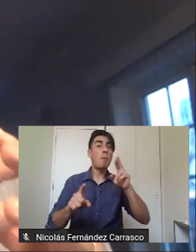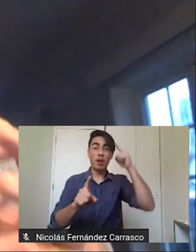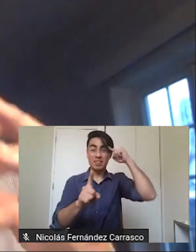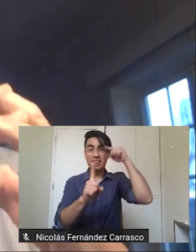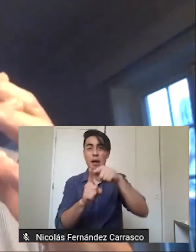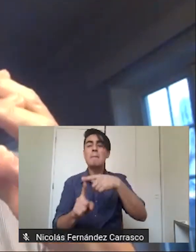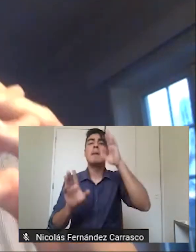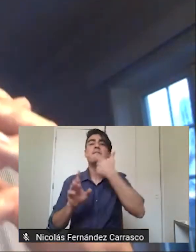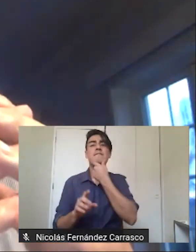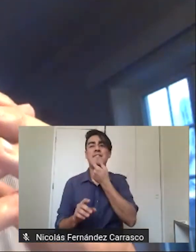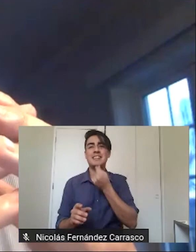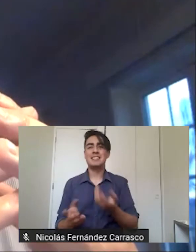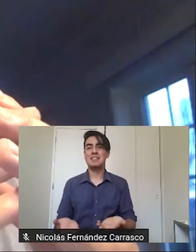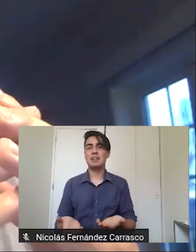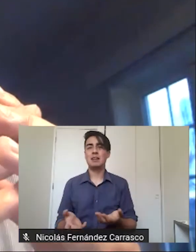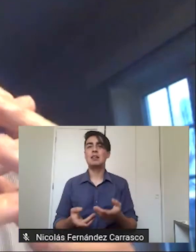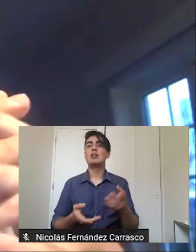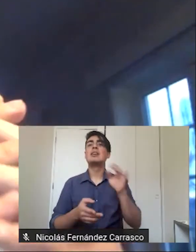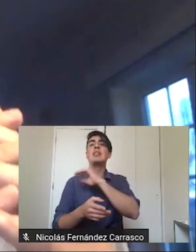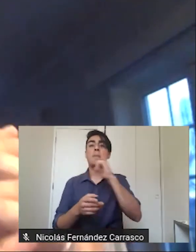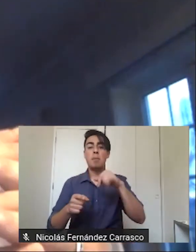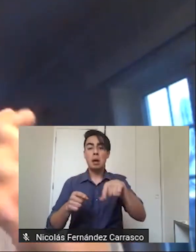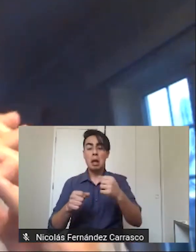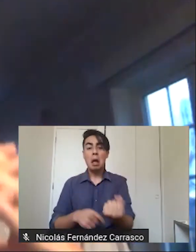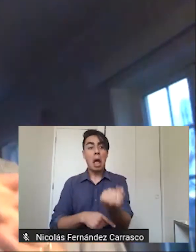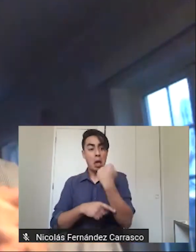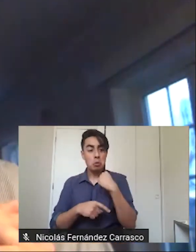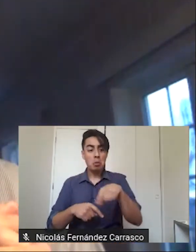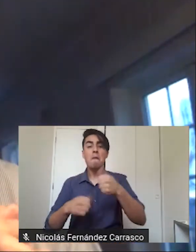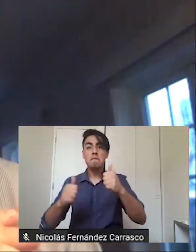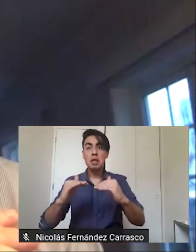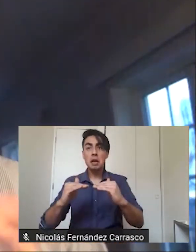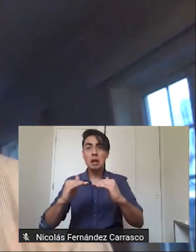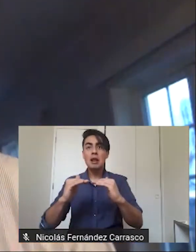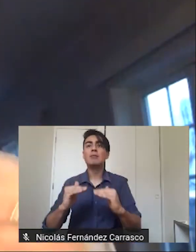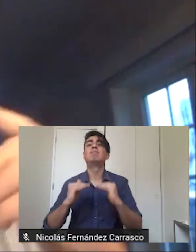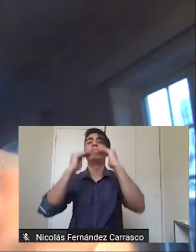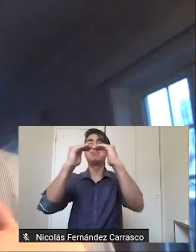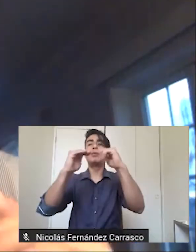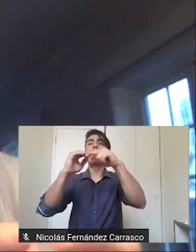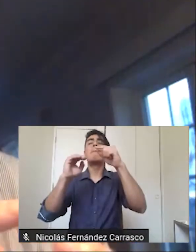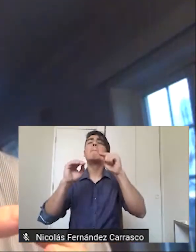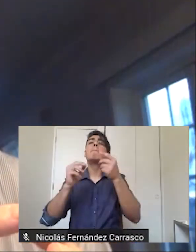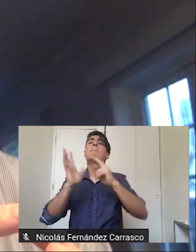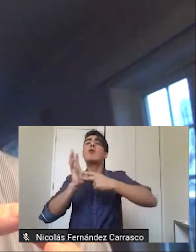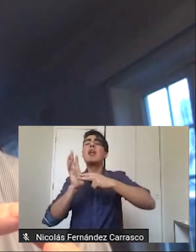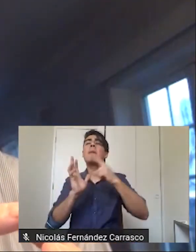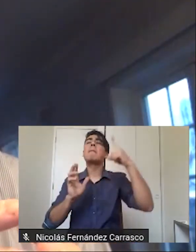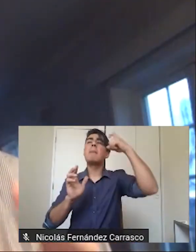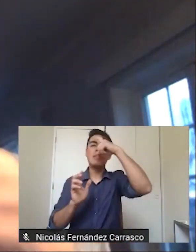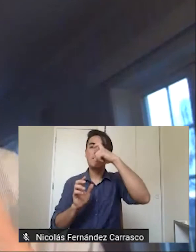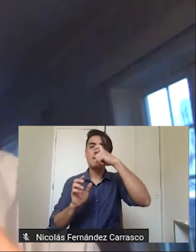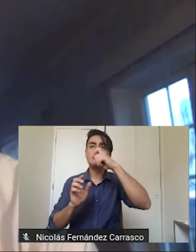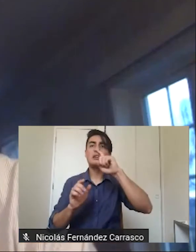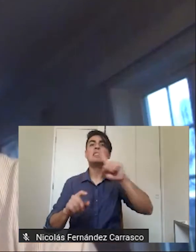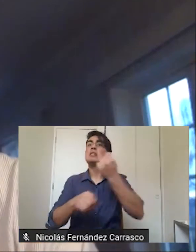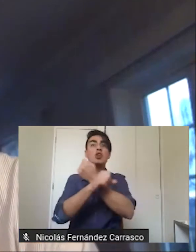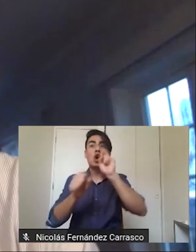resulta, pueden ir a algo más difícil. Si no les resulta, saben por qué sucedió y pueden volver a intentarlo.